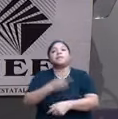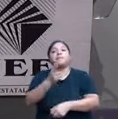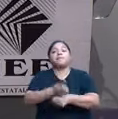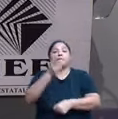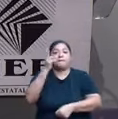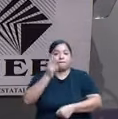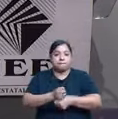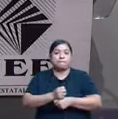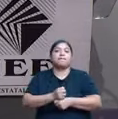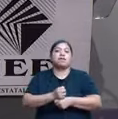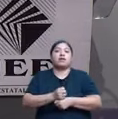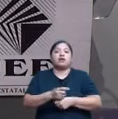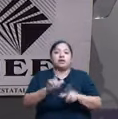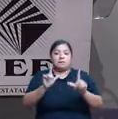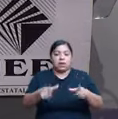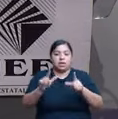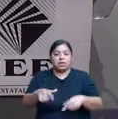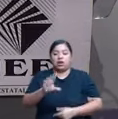a visitar